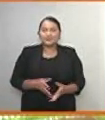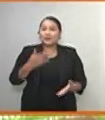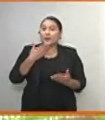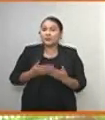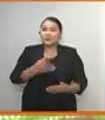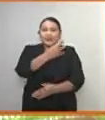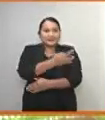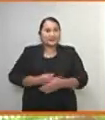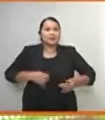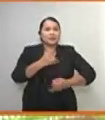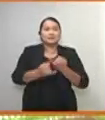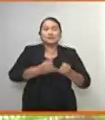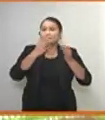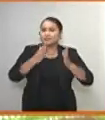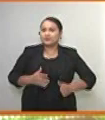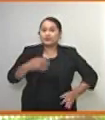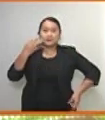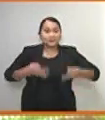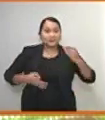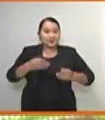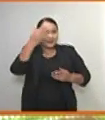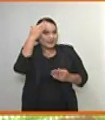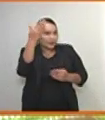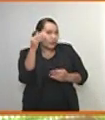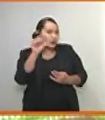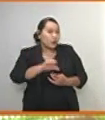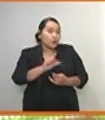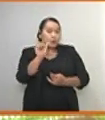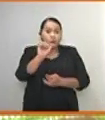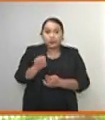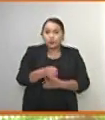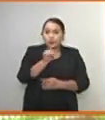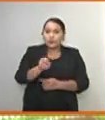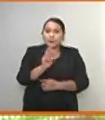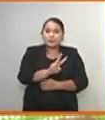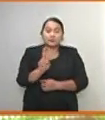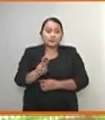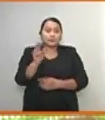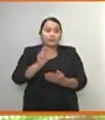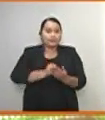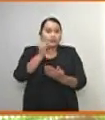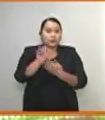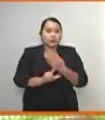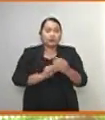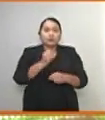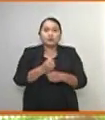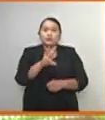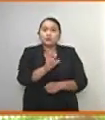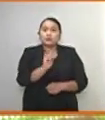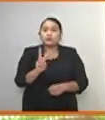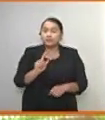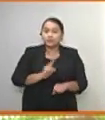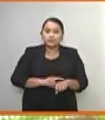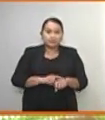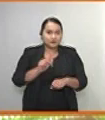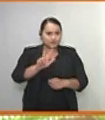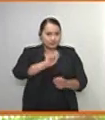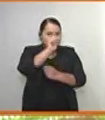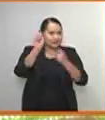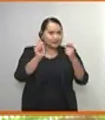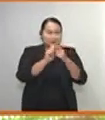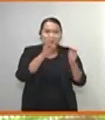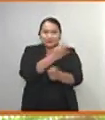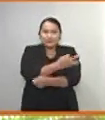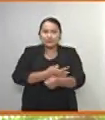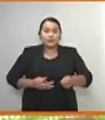Muy buenas tardes, mis queridos jugadores. Qué alegría poder saludarlos hoy jueves 22 de julio del año 2021. Ya son las 3 en punto de la tarde,